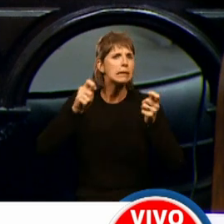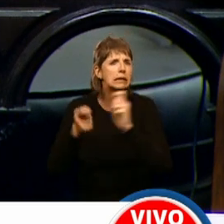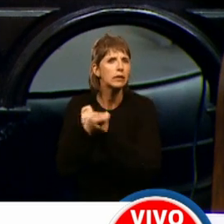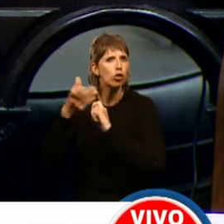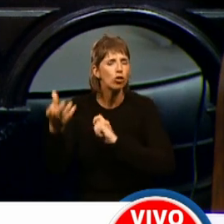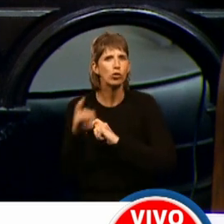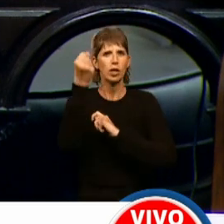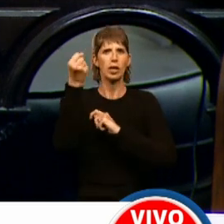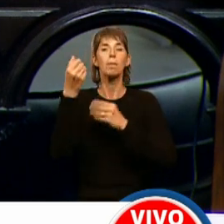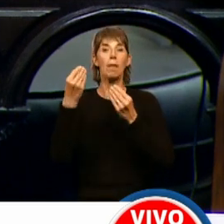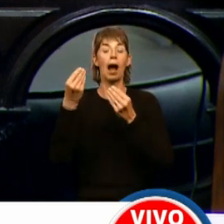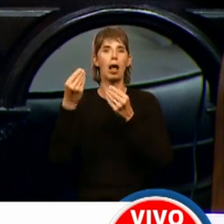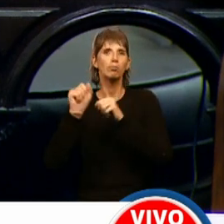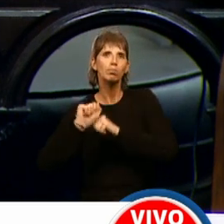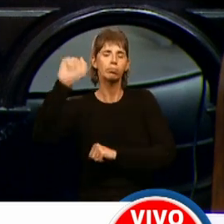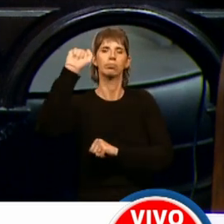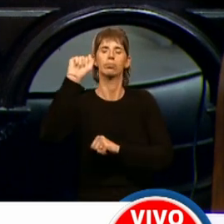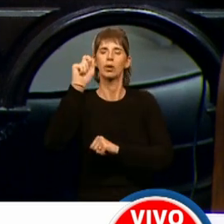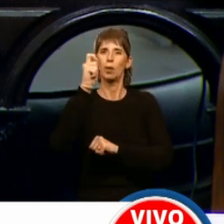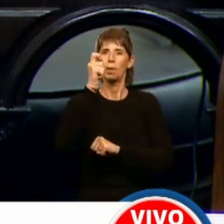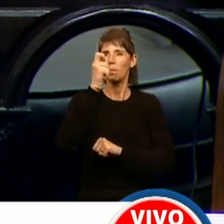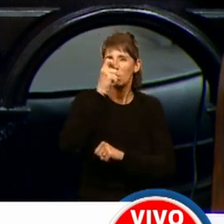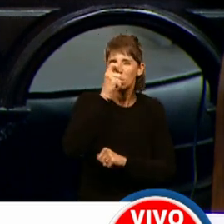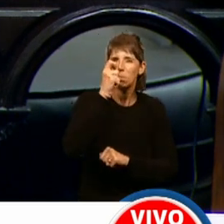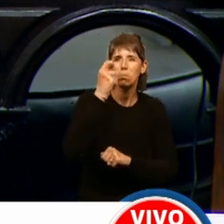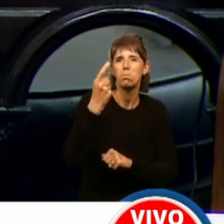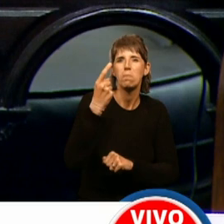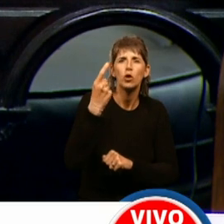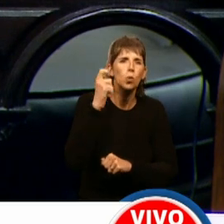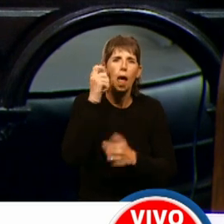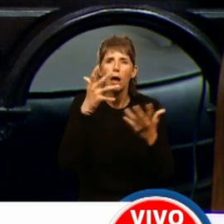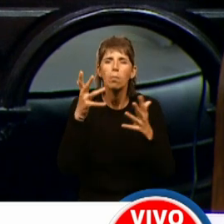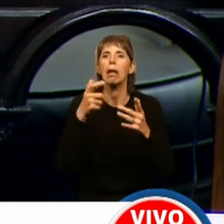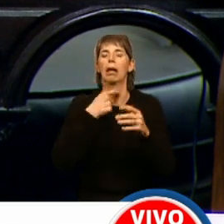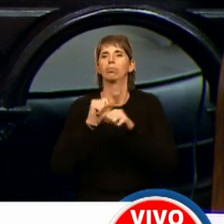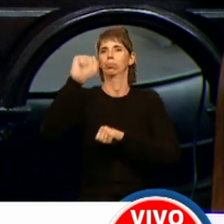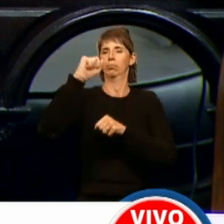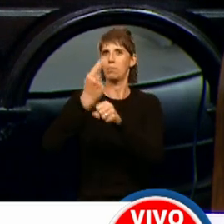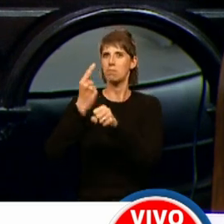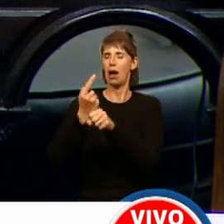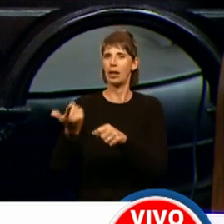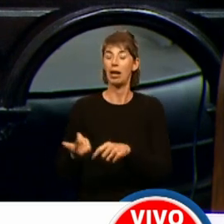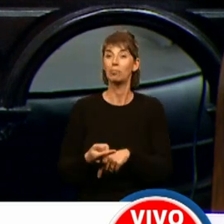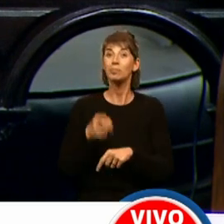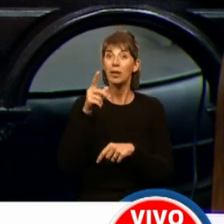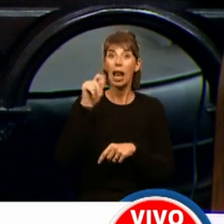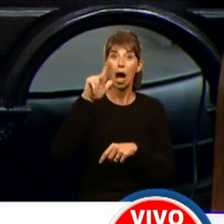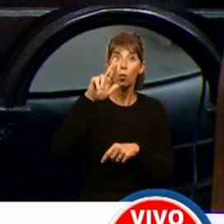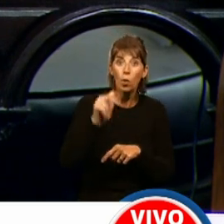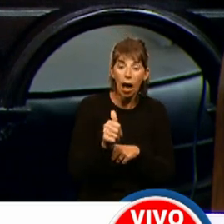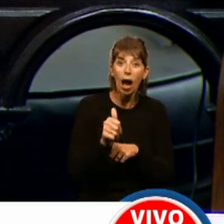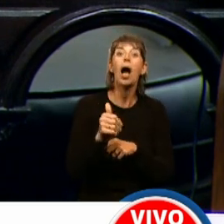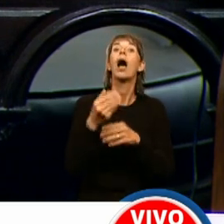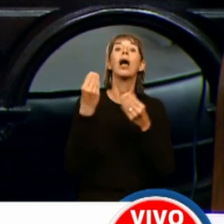a los veintitantos la escuela primaria laura fue víctima como muchas otras tantas mujeres trans de un